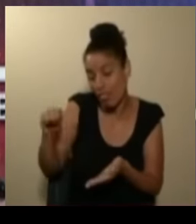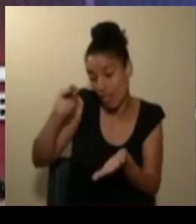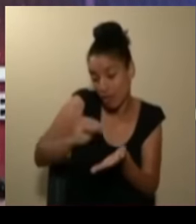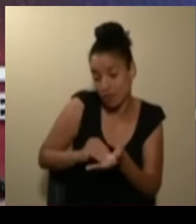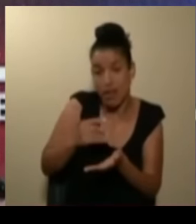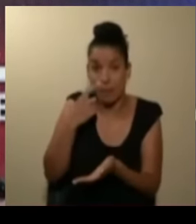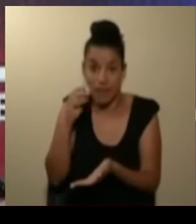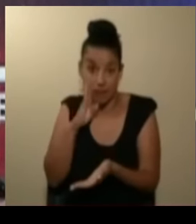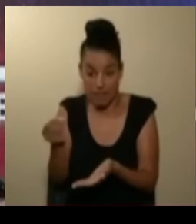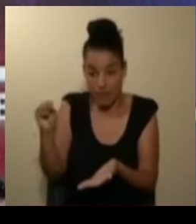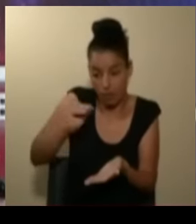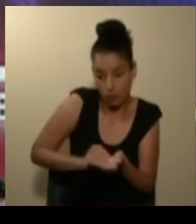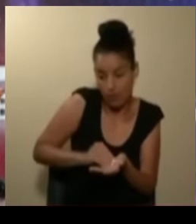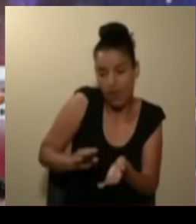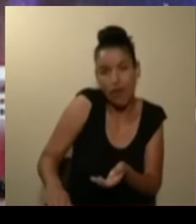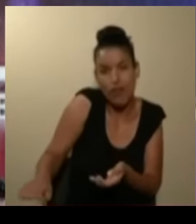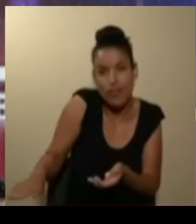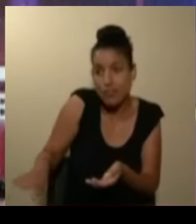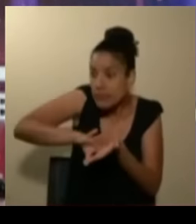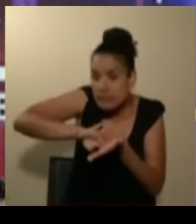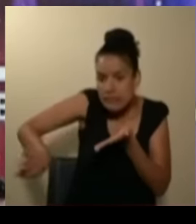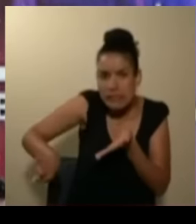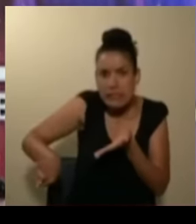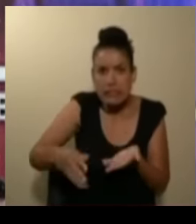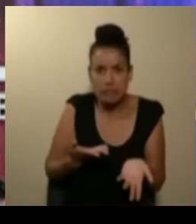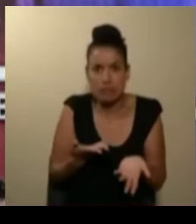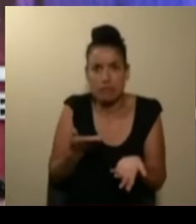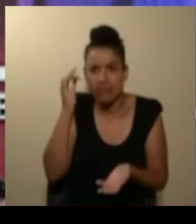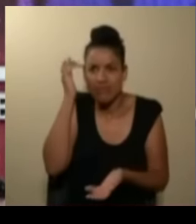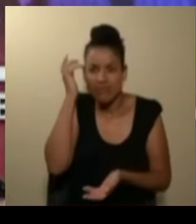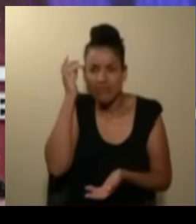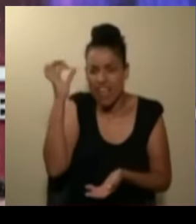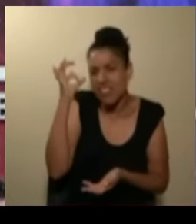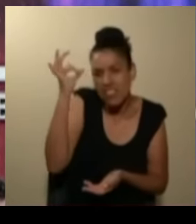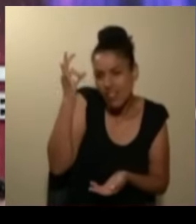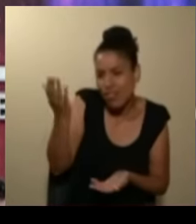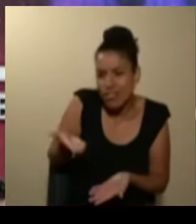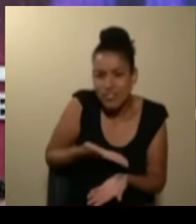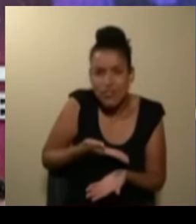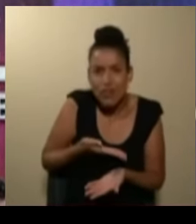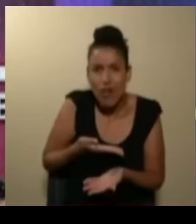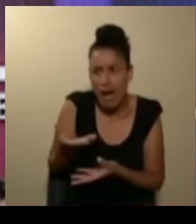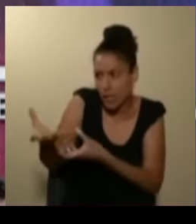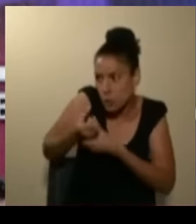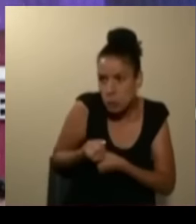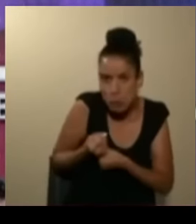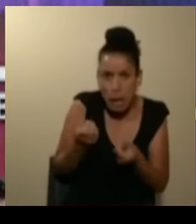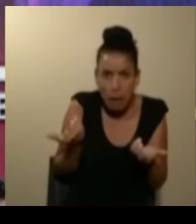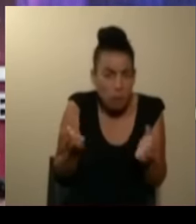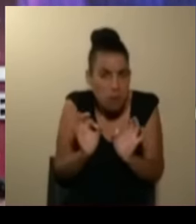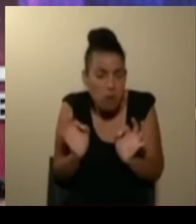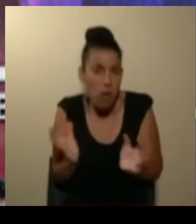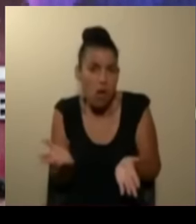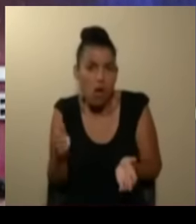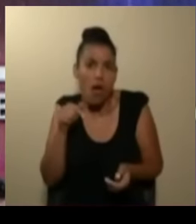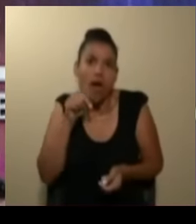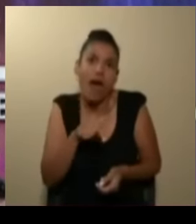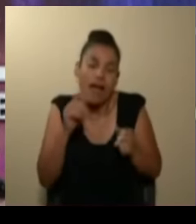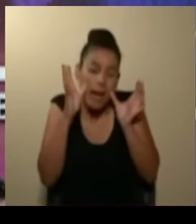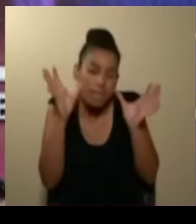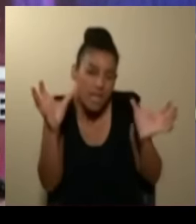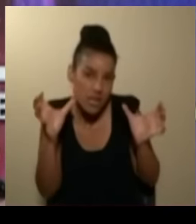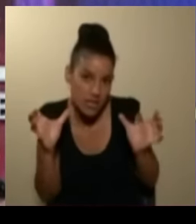a hijos e hijas. ¿En qué ayuda esto, señor senador? Acá el riesgo es, y lo vimos en la pandemia, que haya